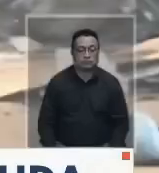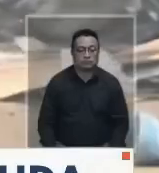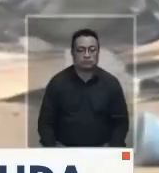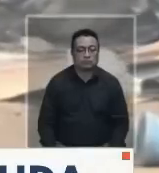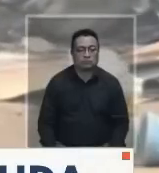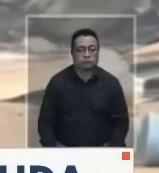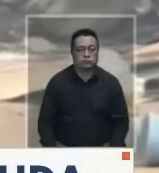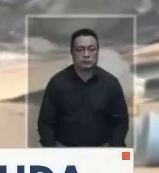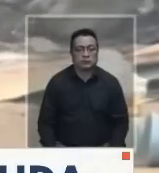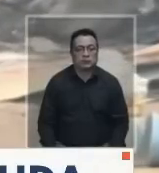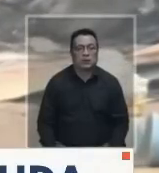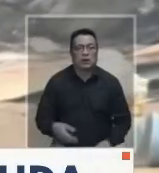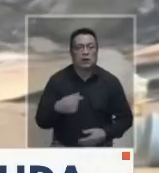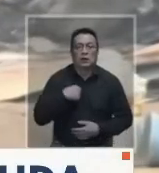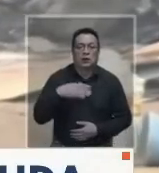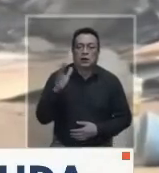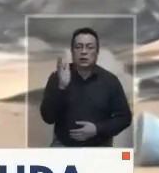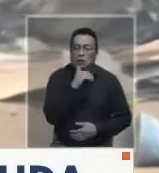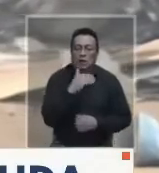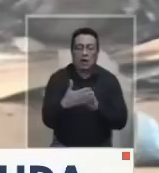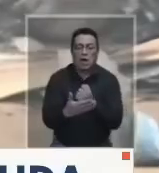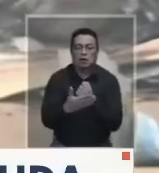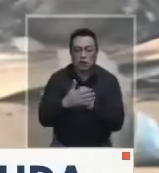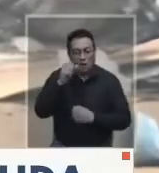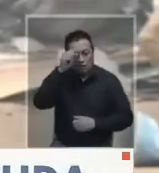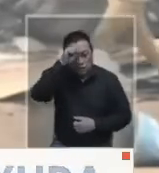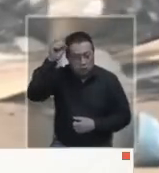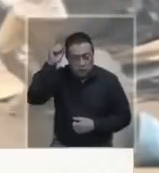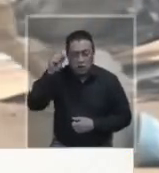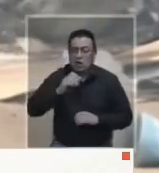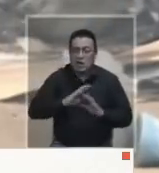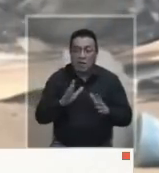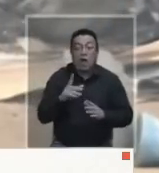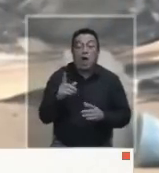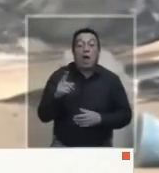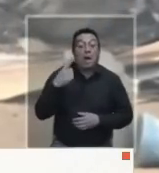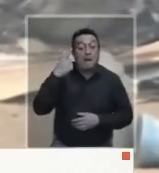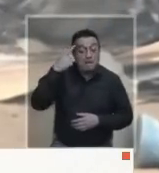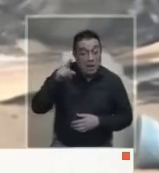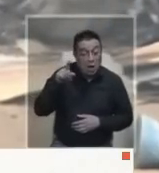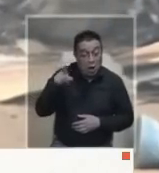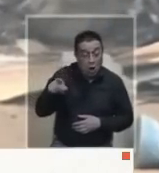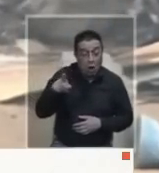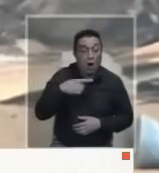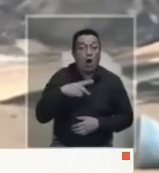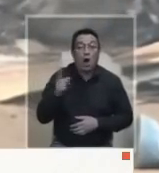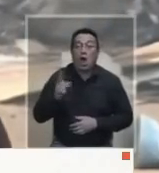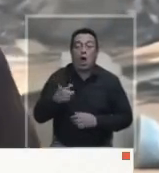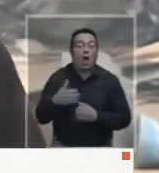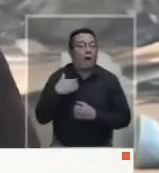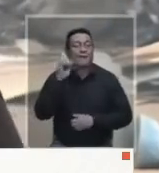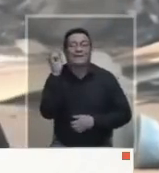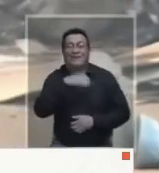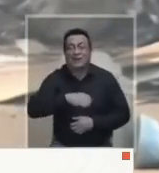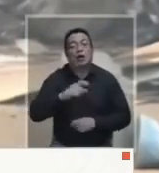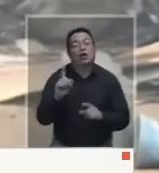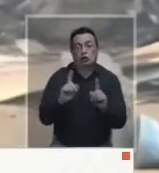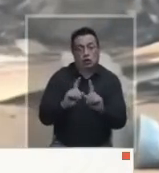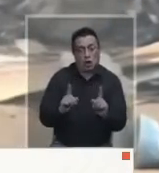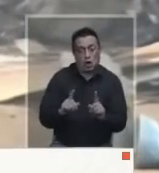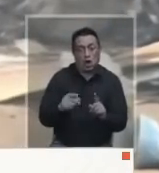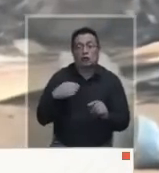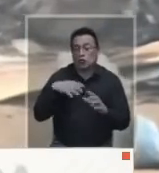no hubo ayuda de bombero ni de nada pero no fue porque no hayan colaborado ellos sino que